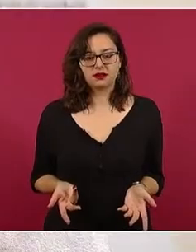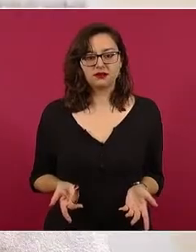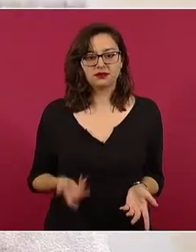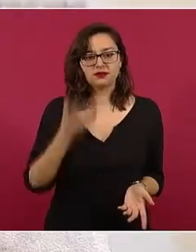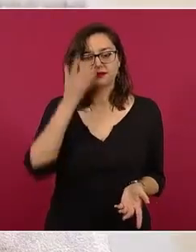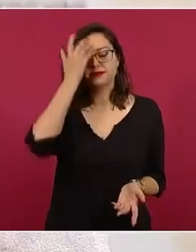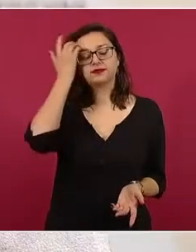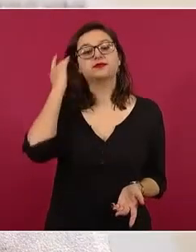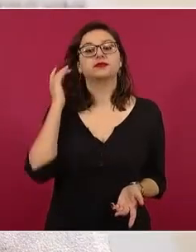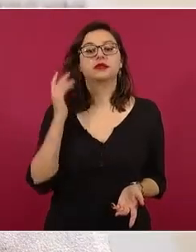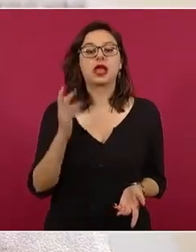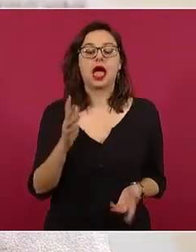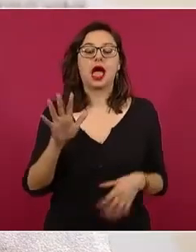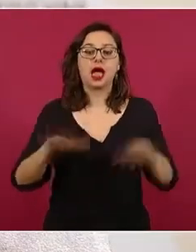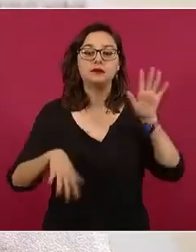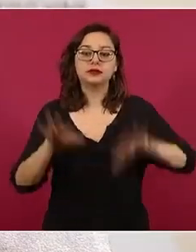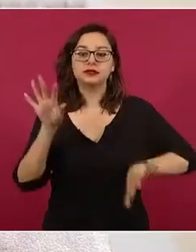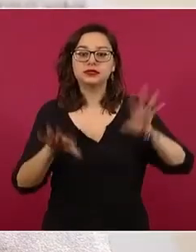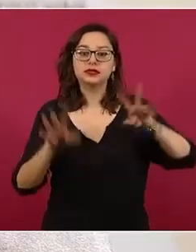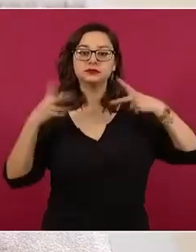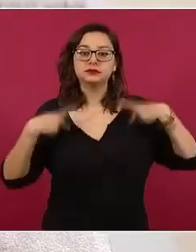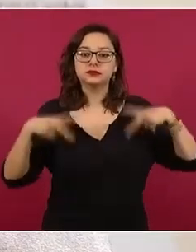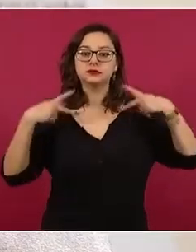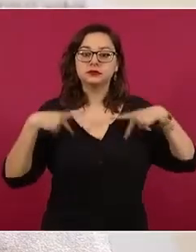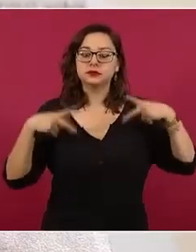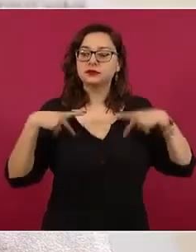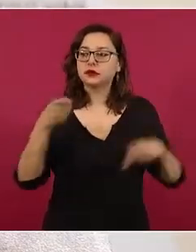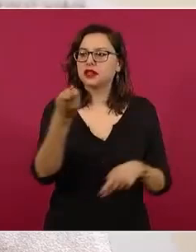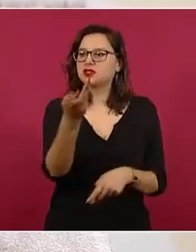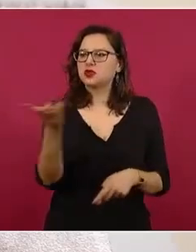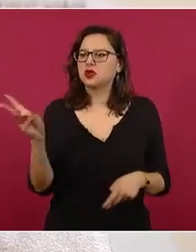Es que hay una especie de masoquismo.